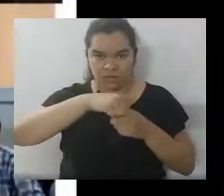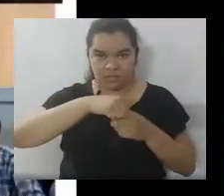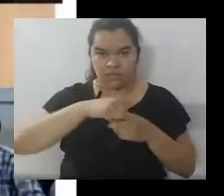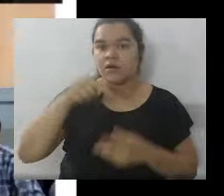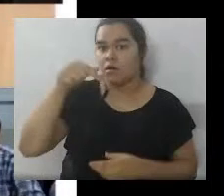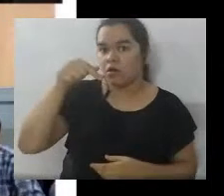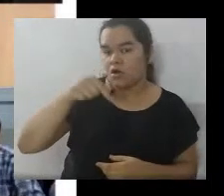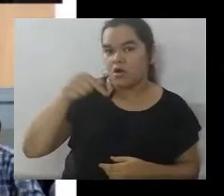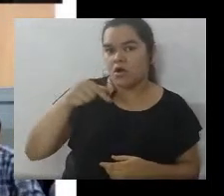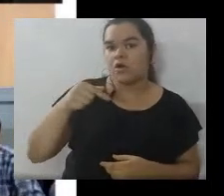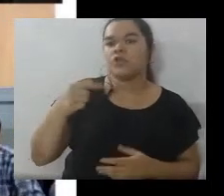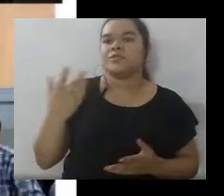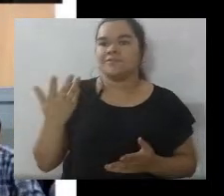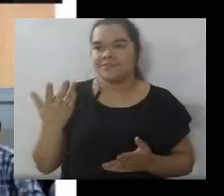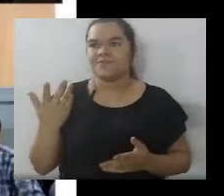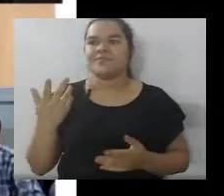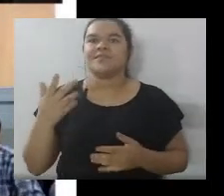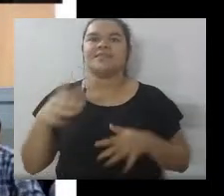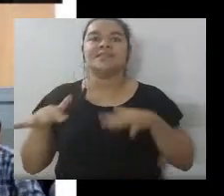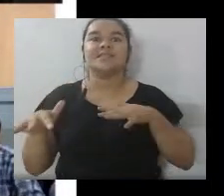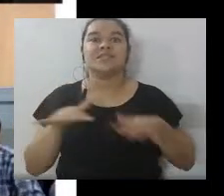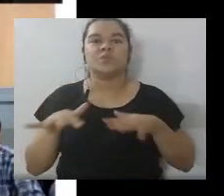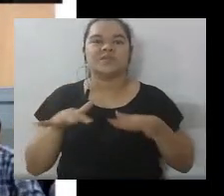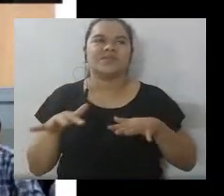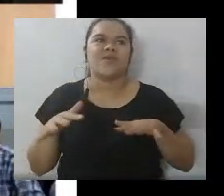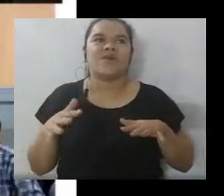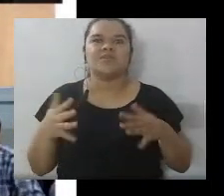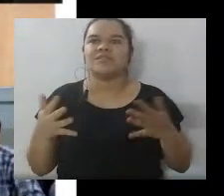Están parados atajando penales, como decimos,